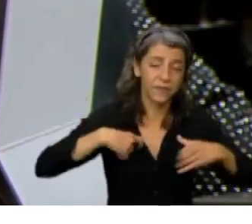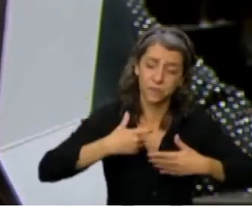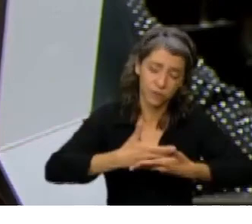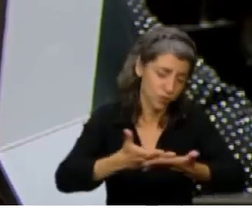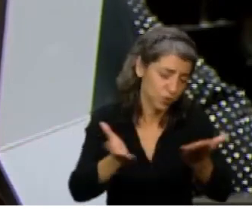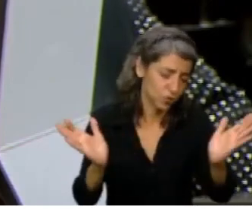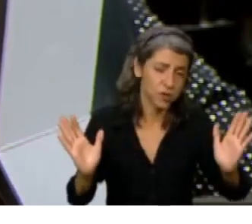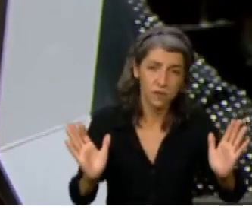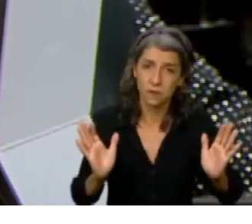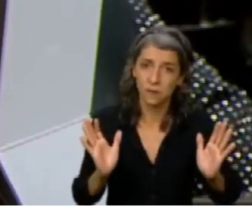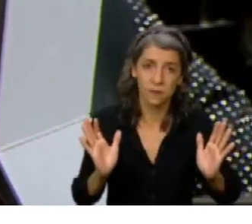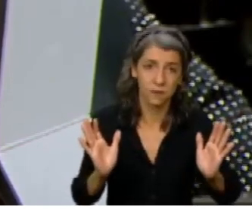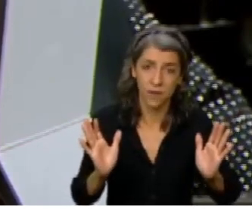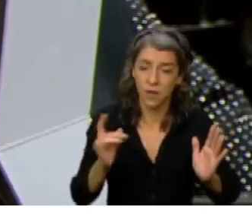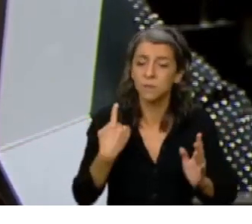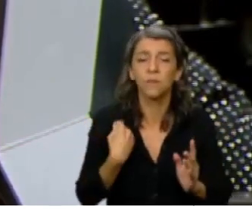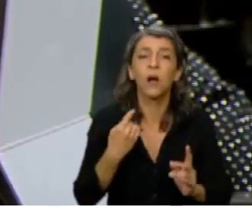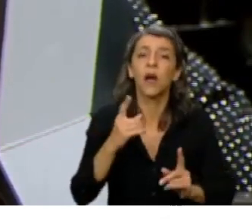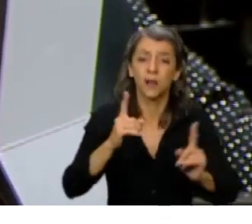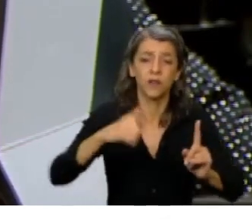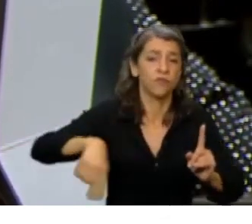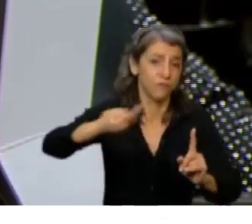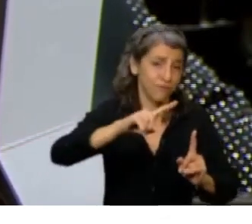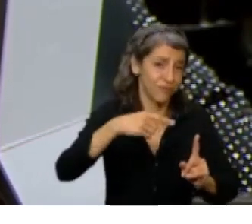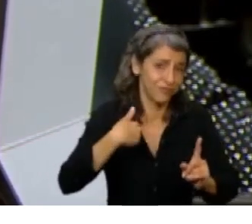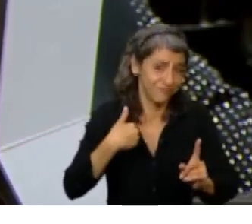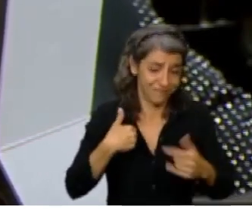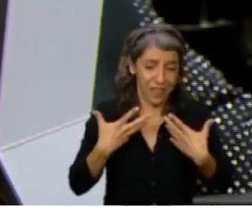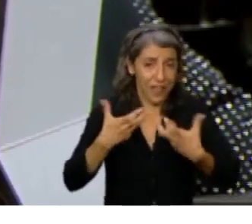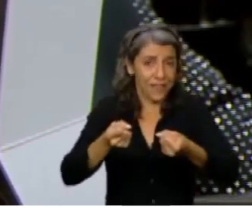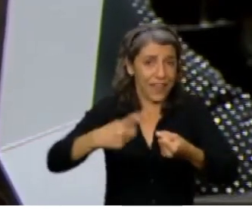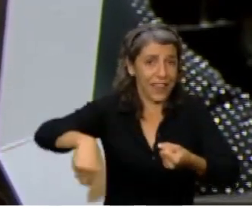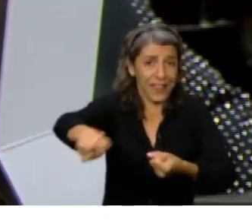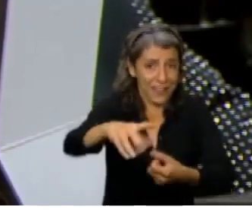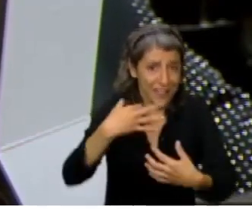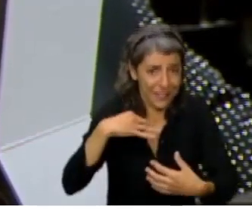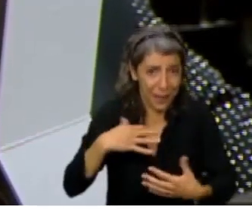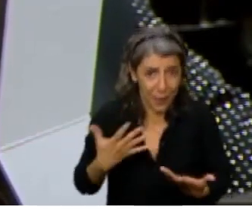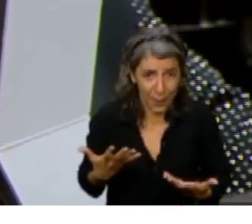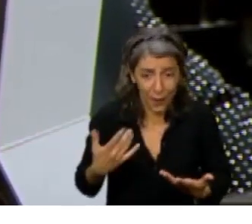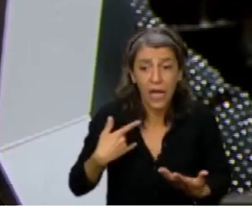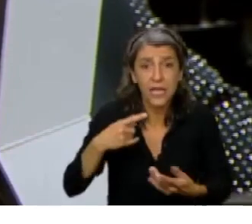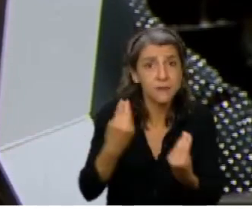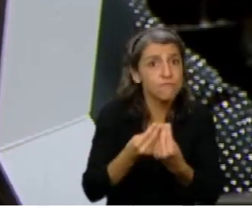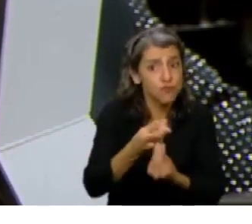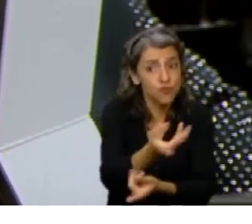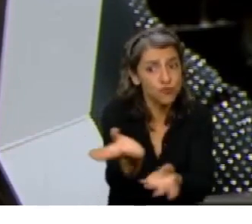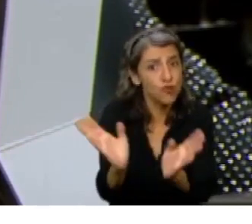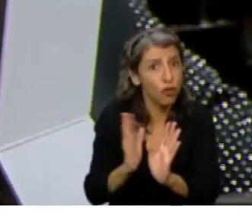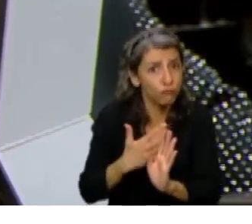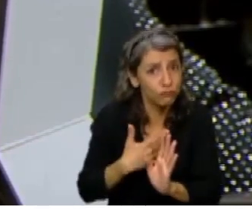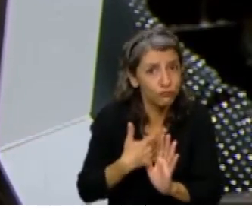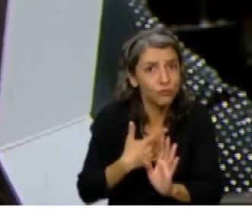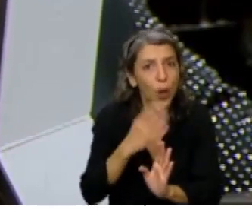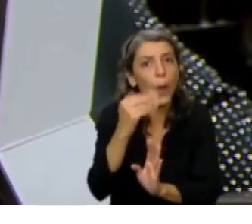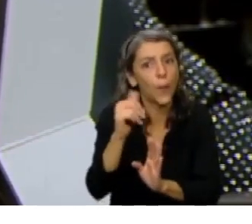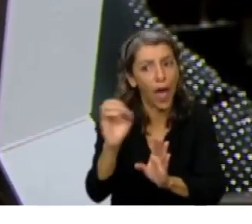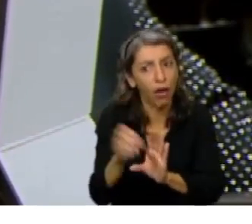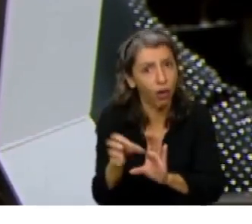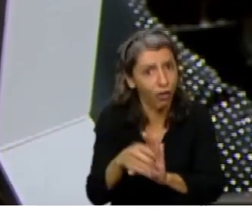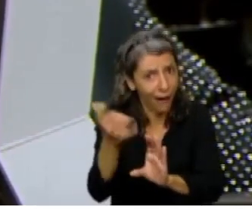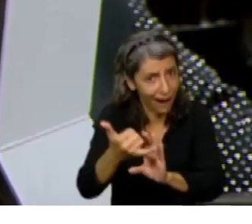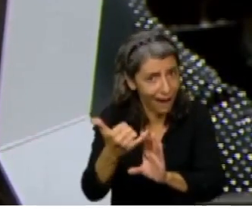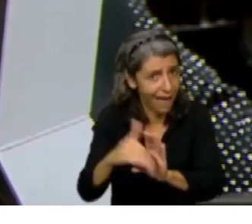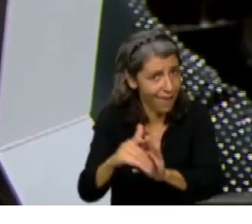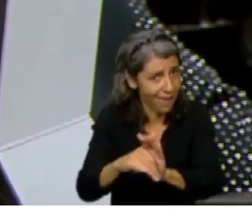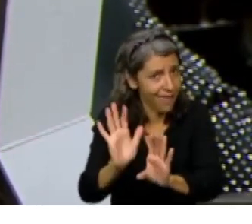ciudadanos, aquellos a los cuales tenemos que defender, y parte de ellos tienen sus depósitos en los bancos. Quiero decirle a